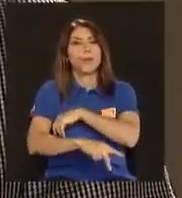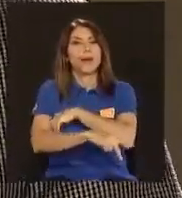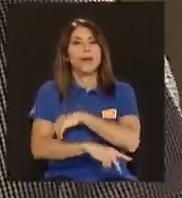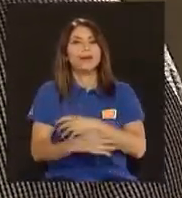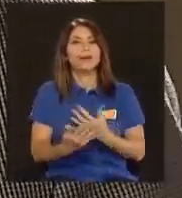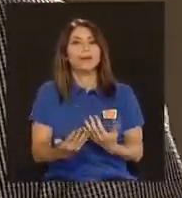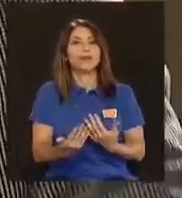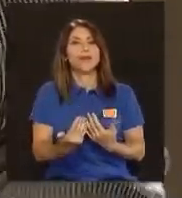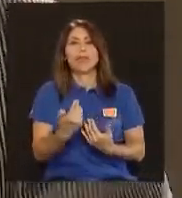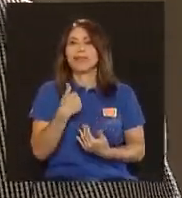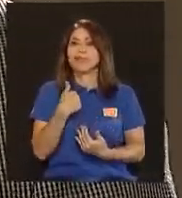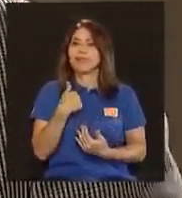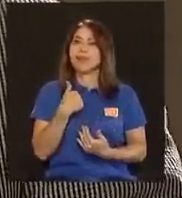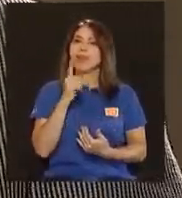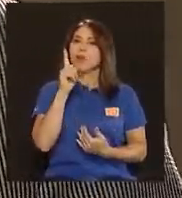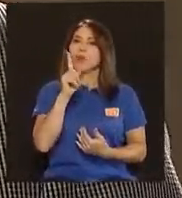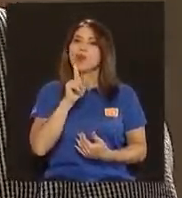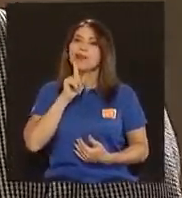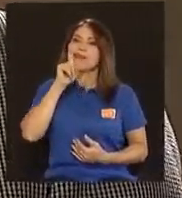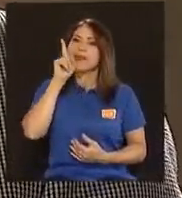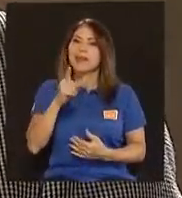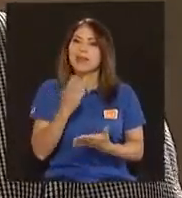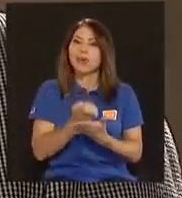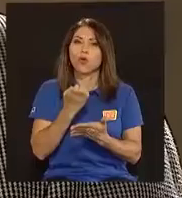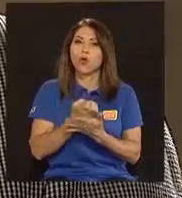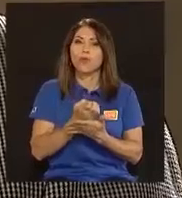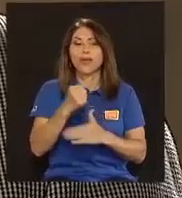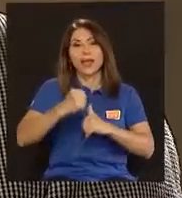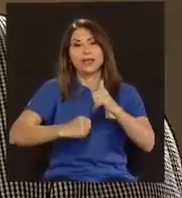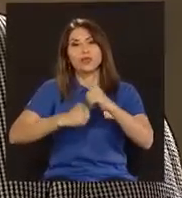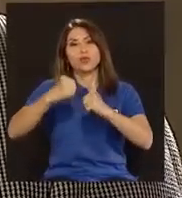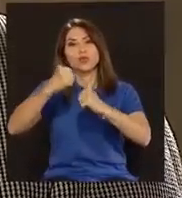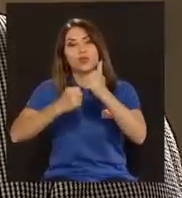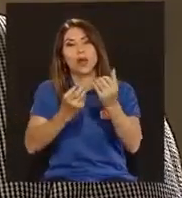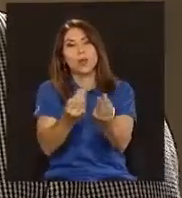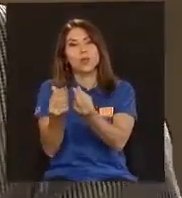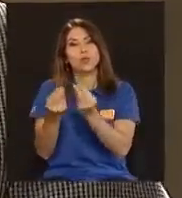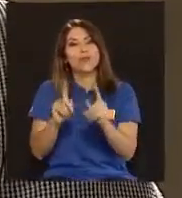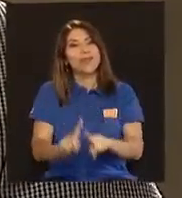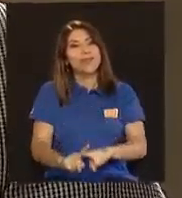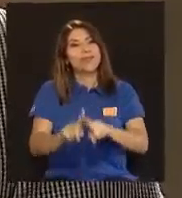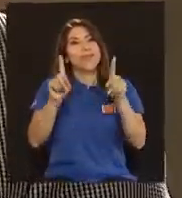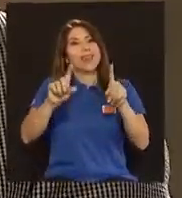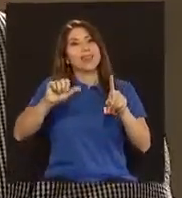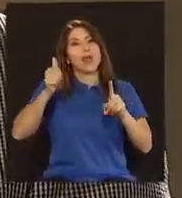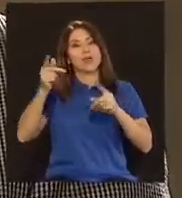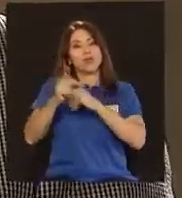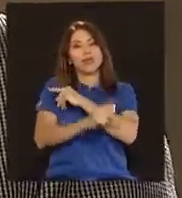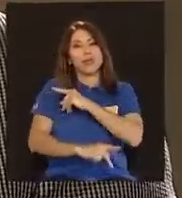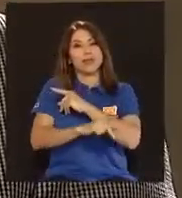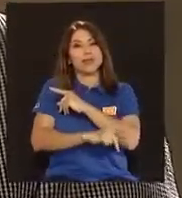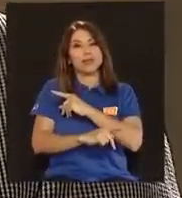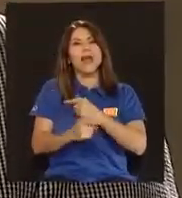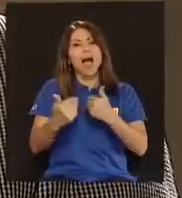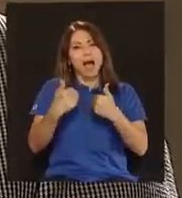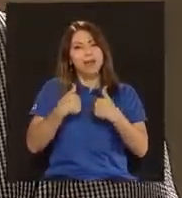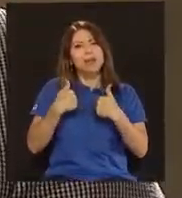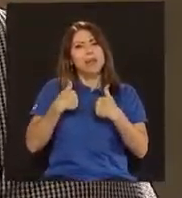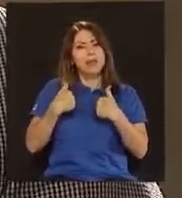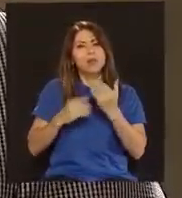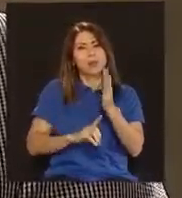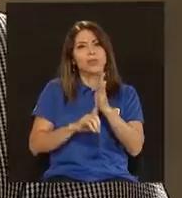vive una realidad económica y una estructura productiva diferente a los otros países, y ha tenido un desarrollo económico diferente.